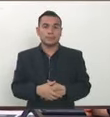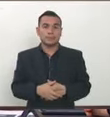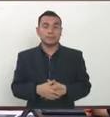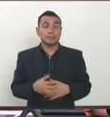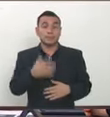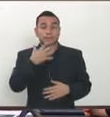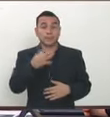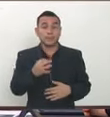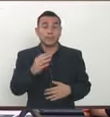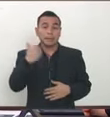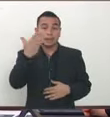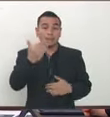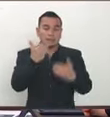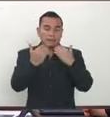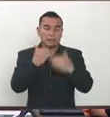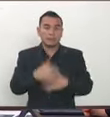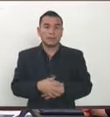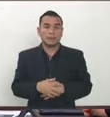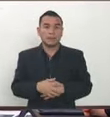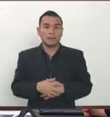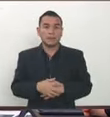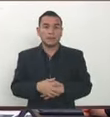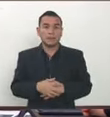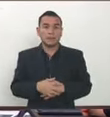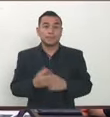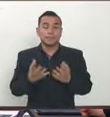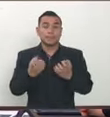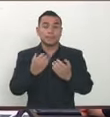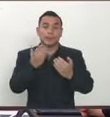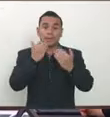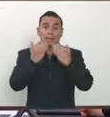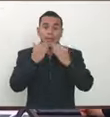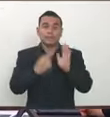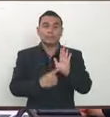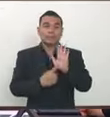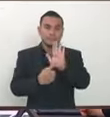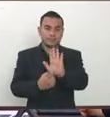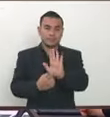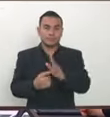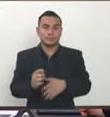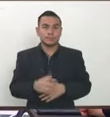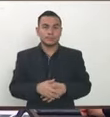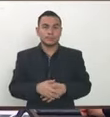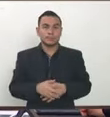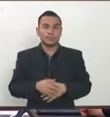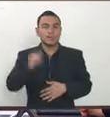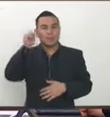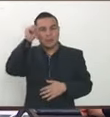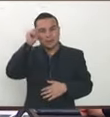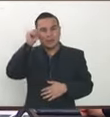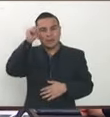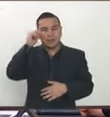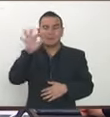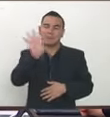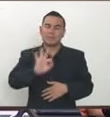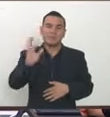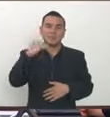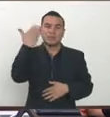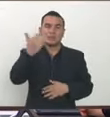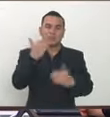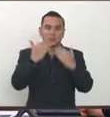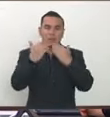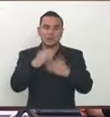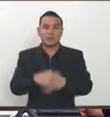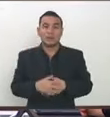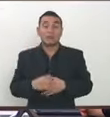bueno, ya haremos ese símil. Quería hacer un símil sobre un paciente, pero una analogía, pero la haré después. Hay